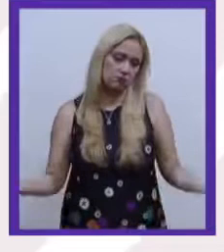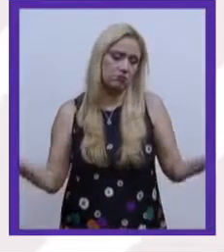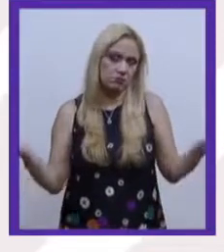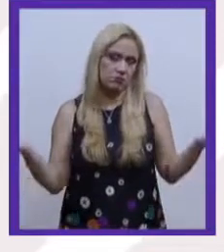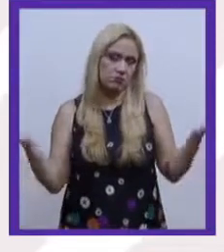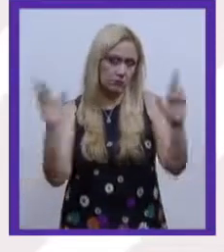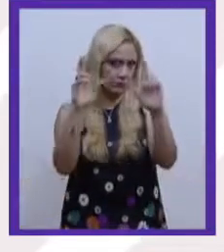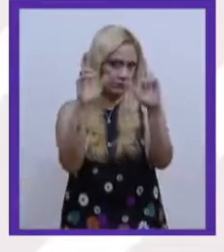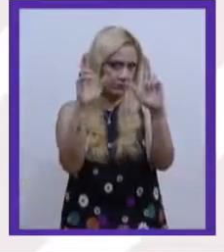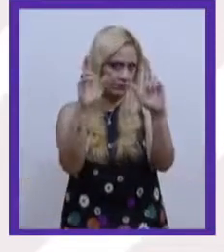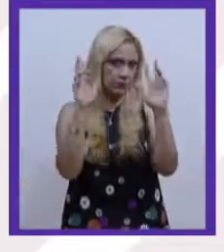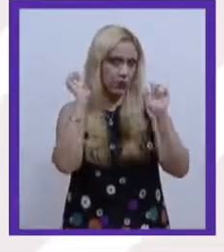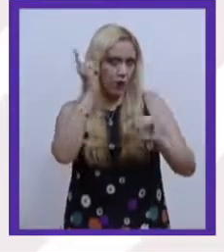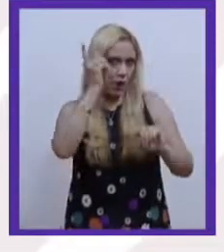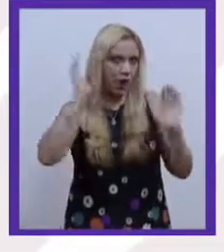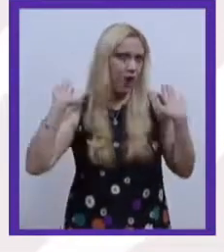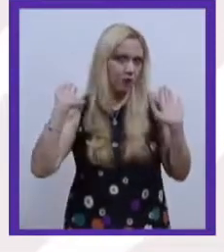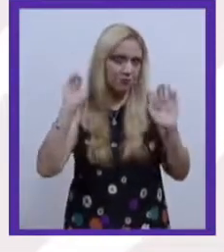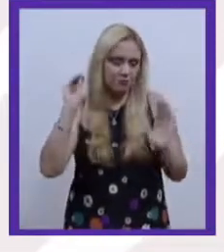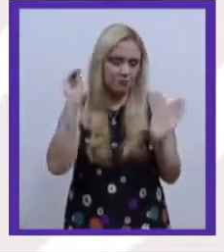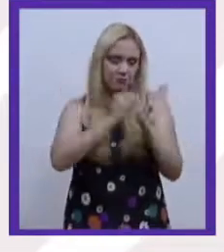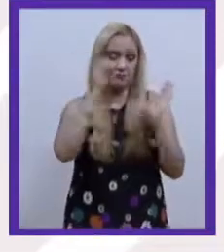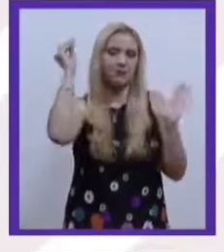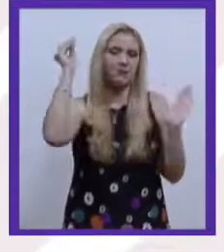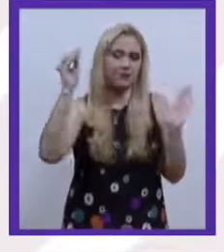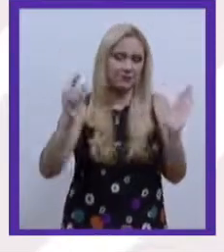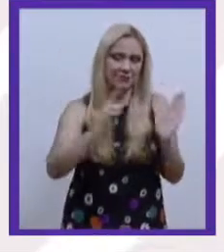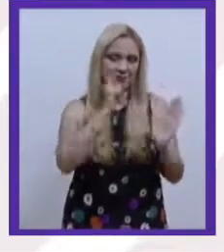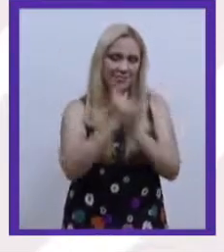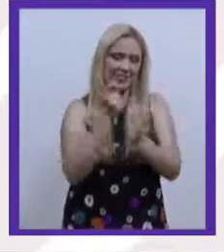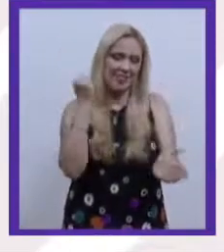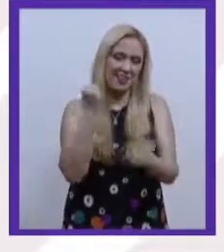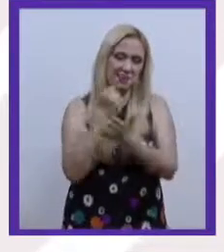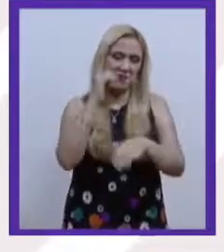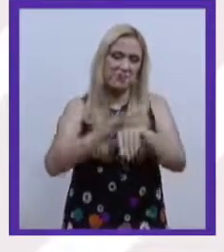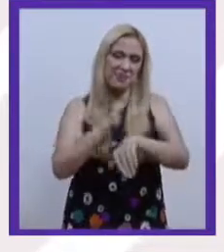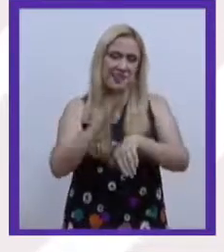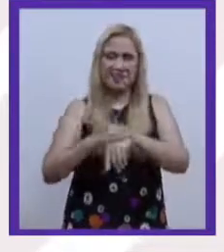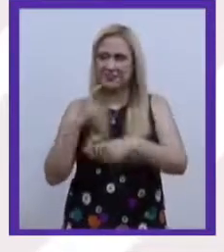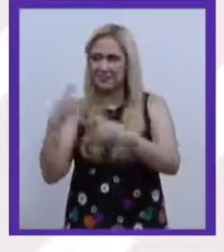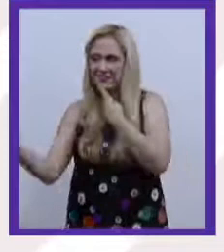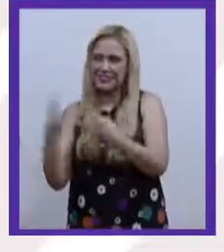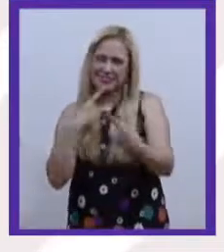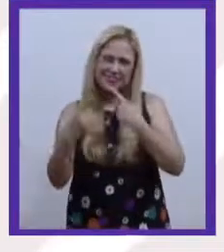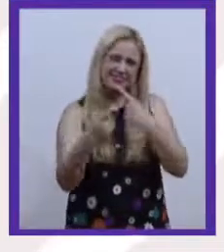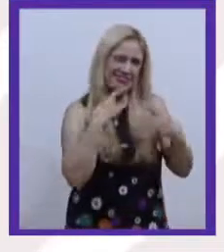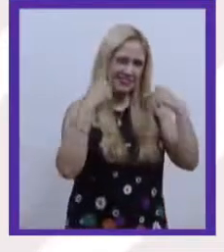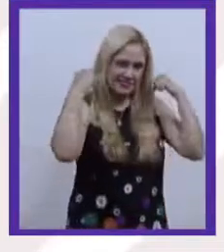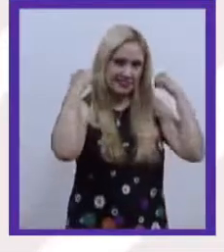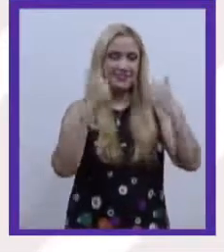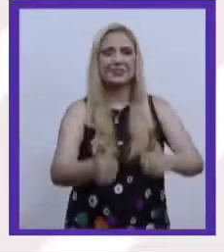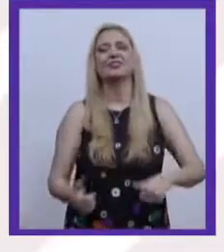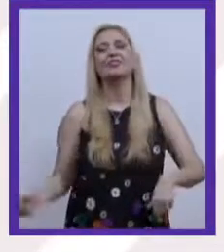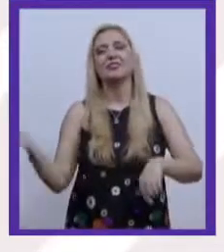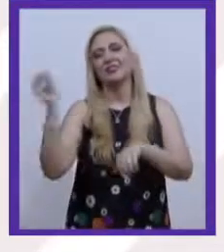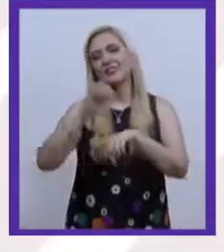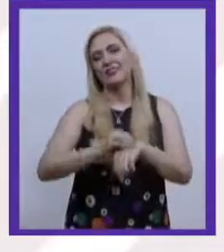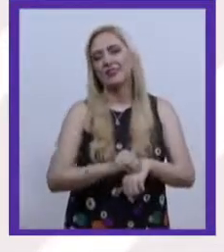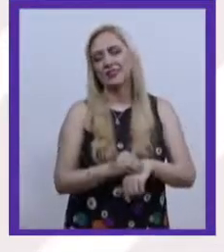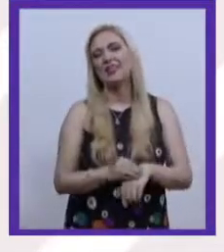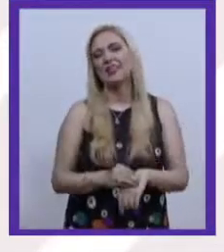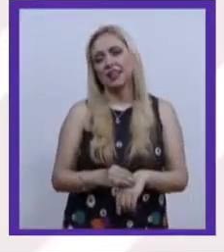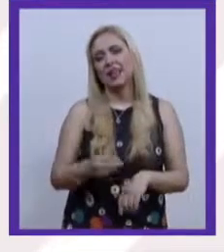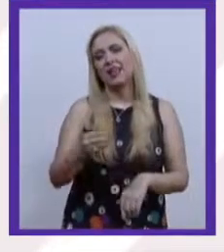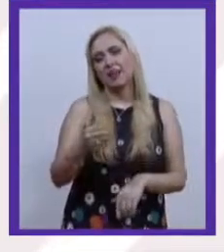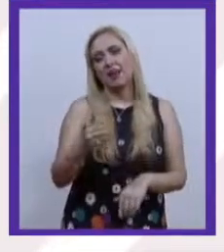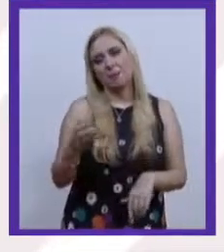eso, estamos en esa discusión con todos los sectores para poder tener esta cuestión de por lo